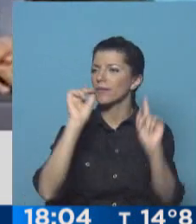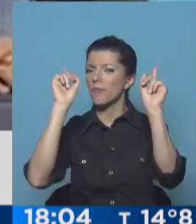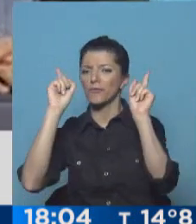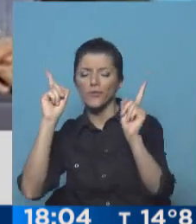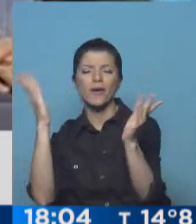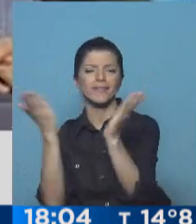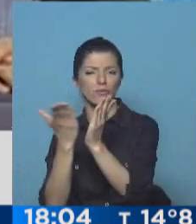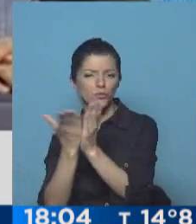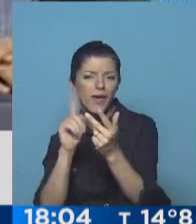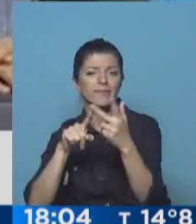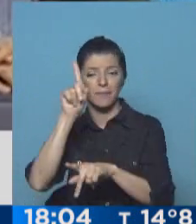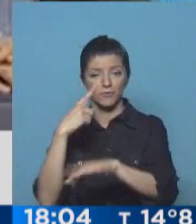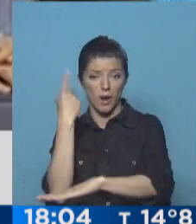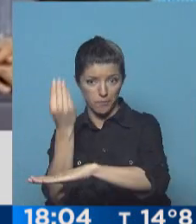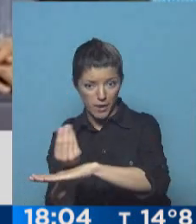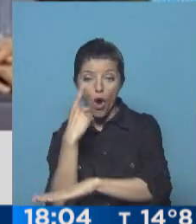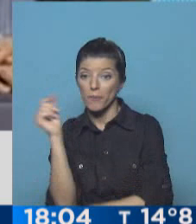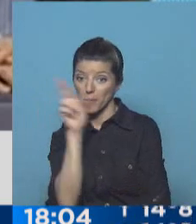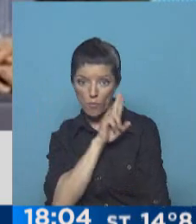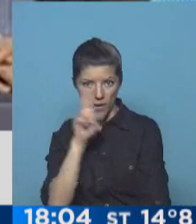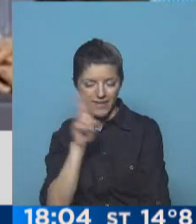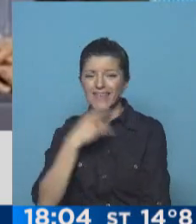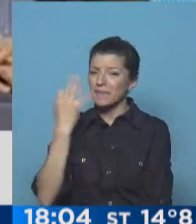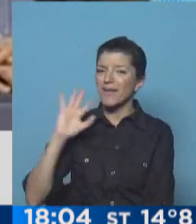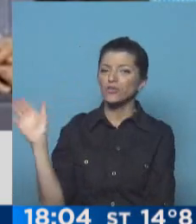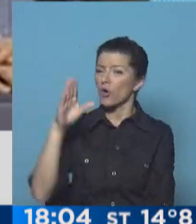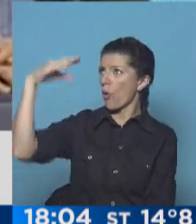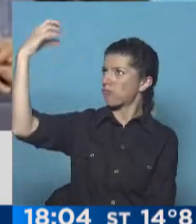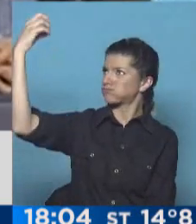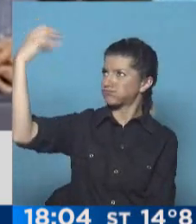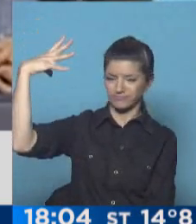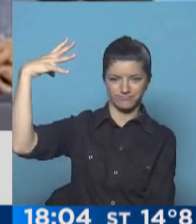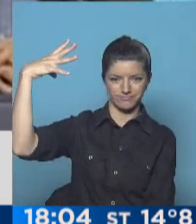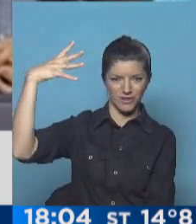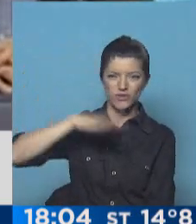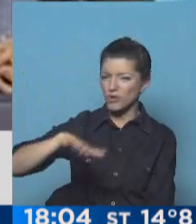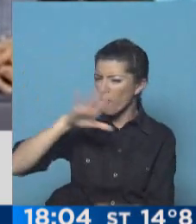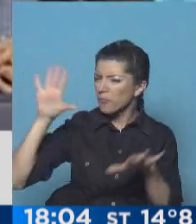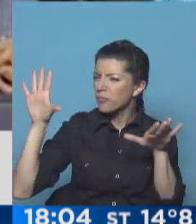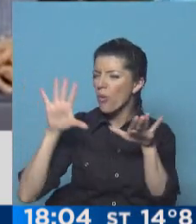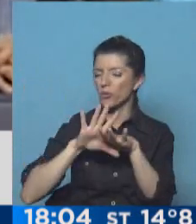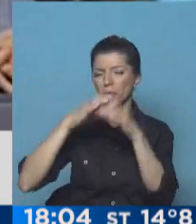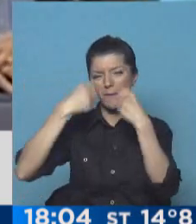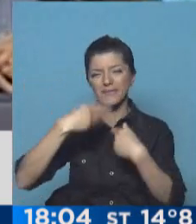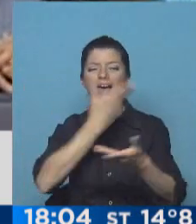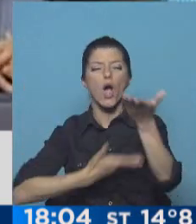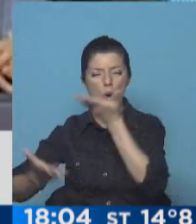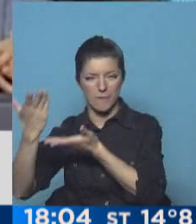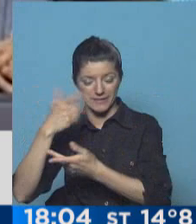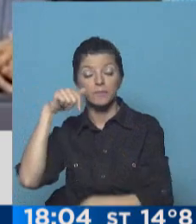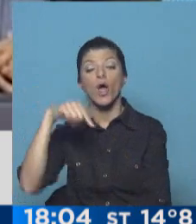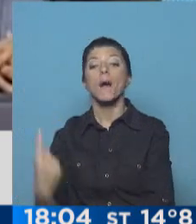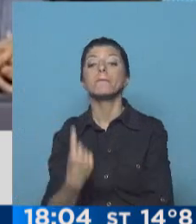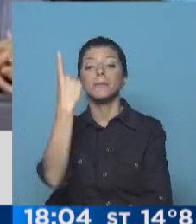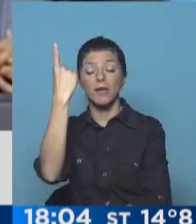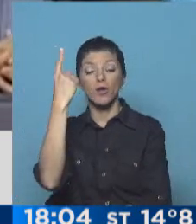estudiantes, vecinos y vecinas. Realmente con el sol como marco ideal para comenzar a compartir esta tarde, vamos a comunicarnos en primer